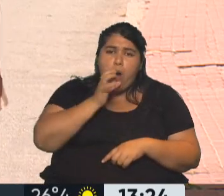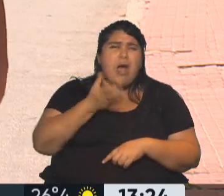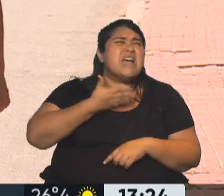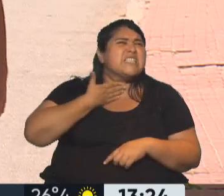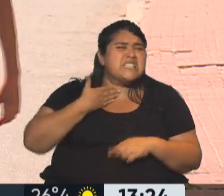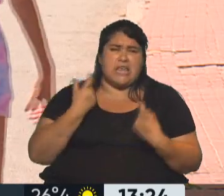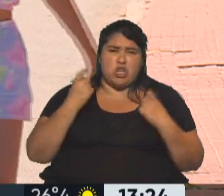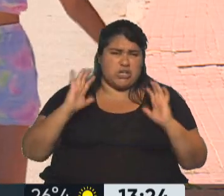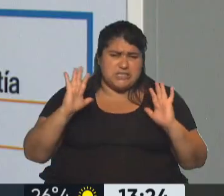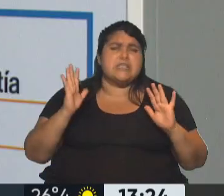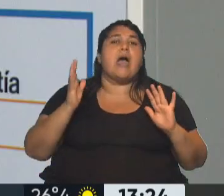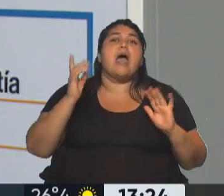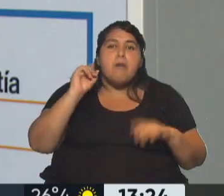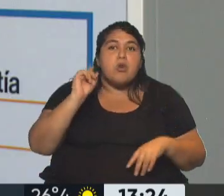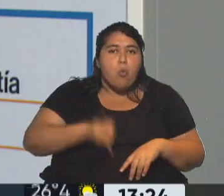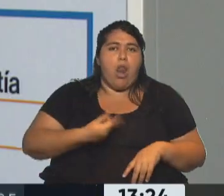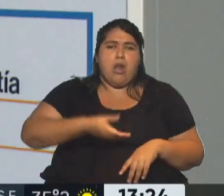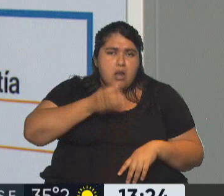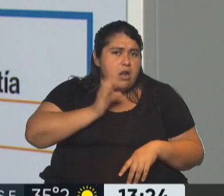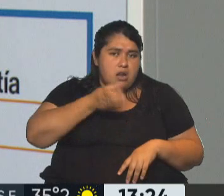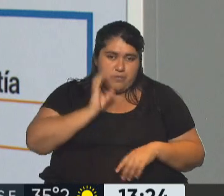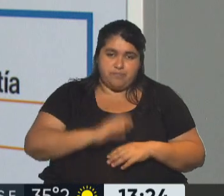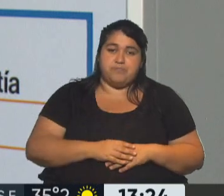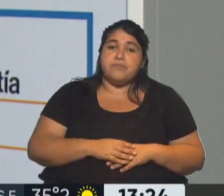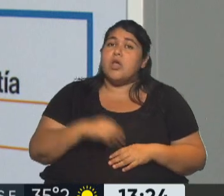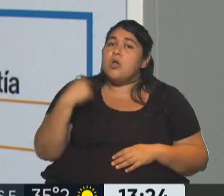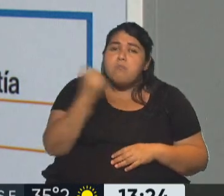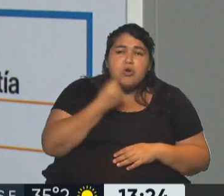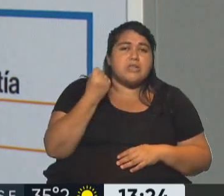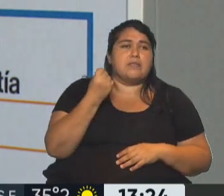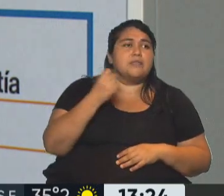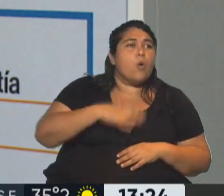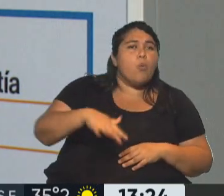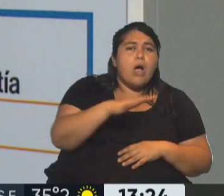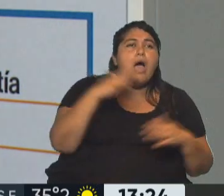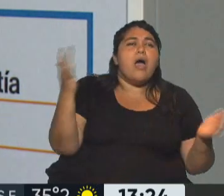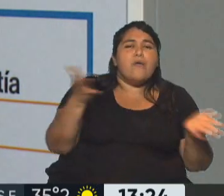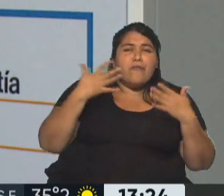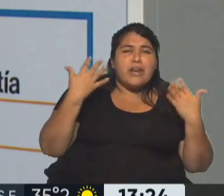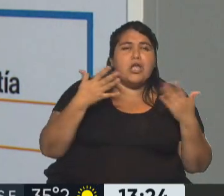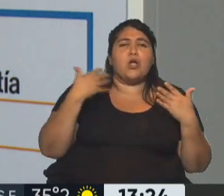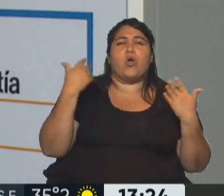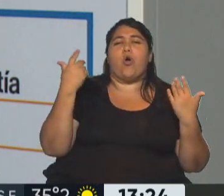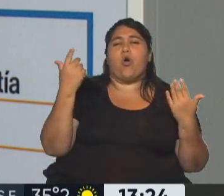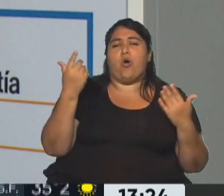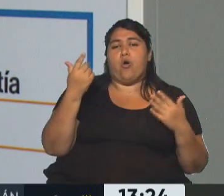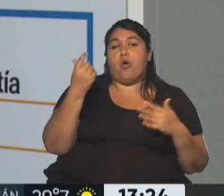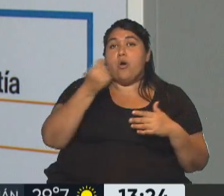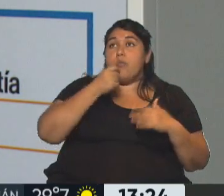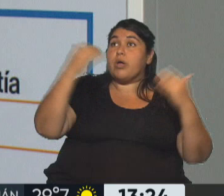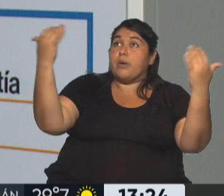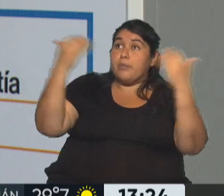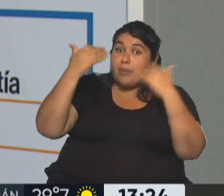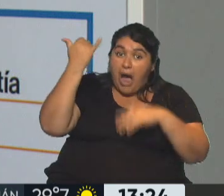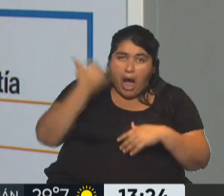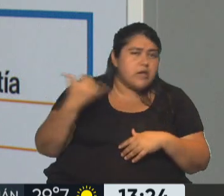Bien, la prevención depende mucho de, primero, buscar y refrescarnos, buscar ambientes fríos, buscar, si hay un aire acondicionado